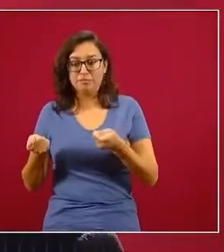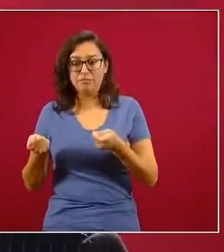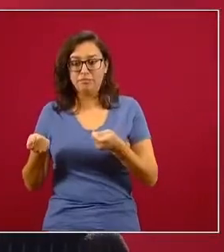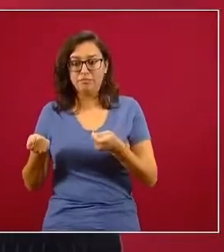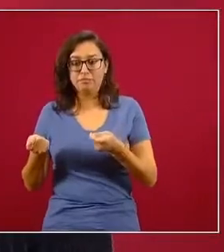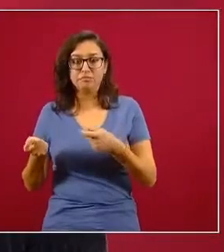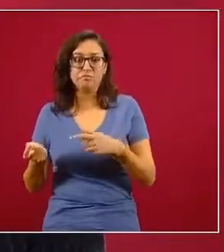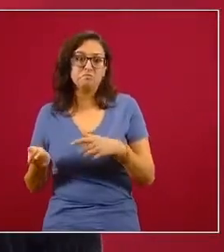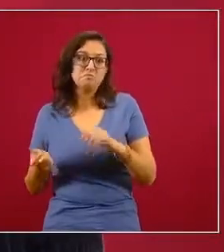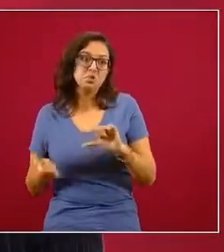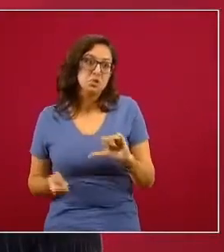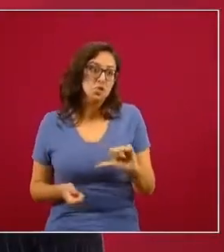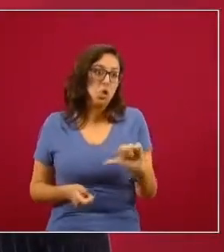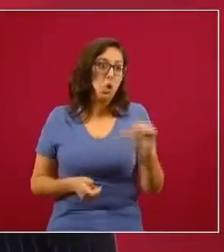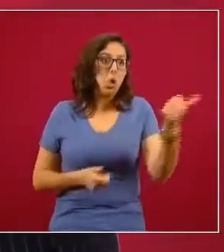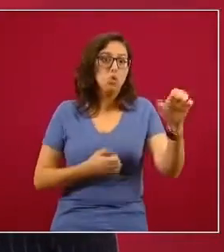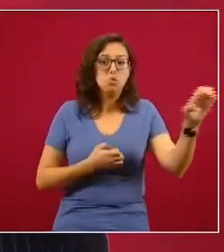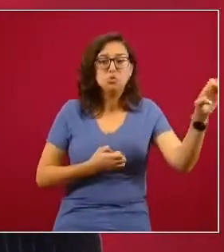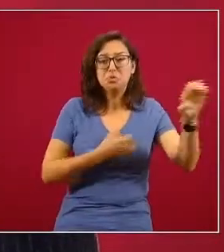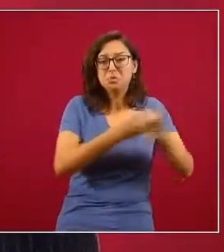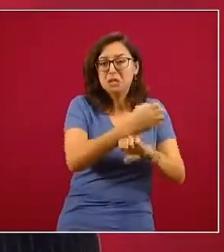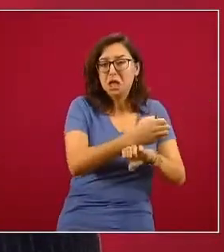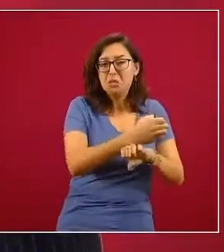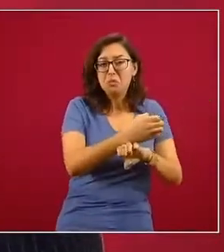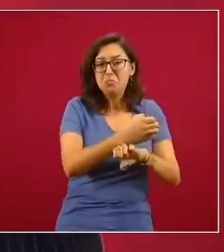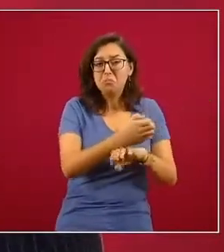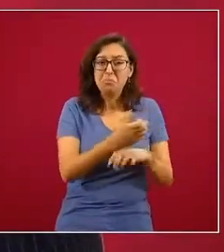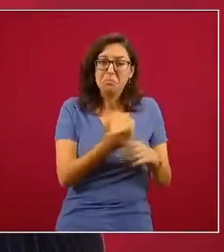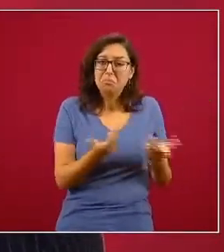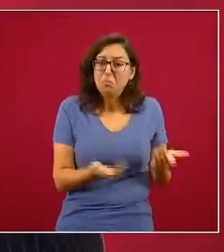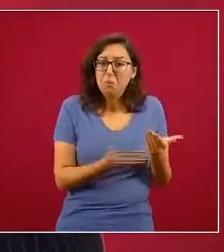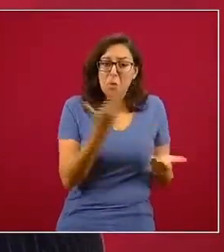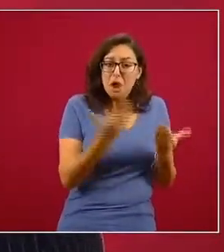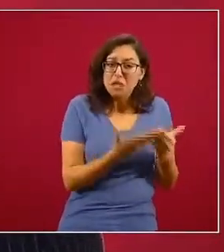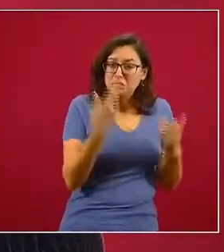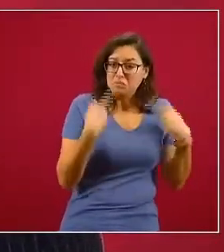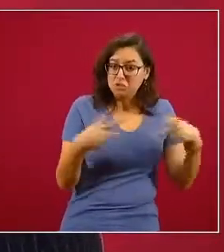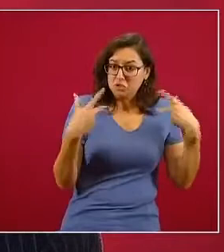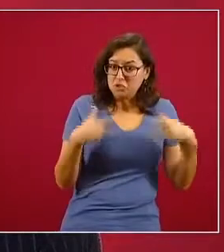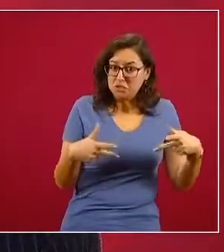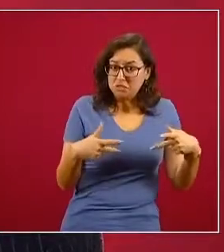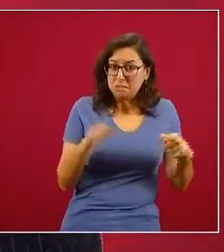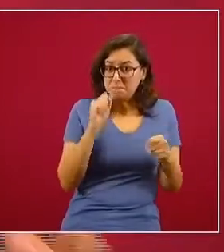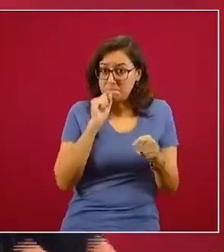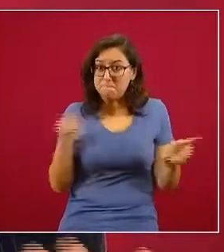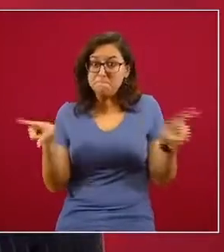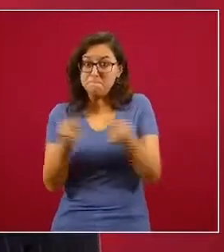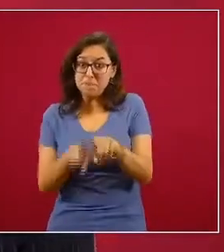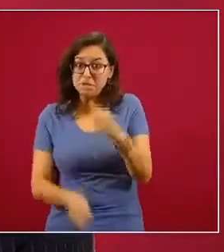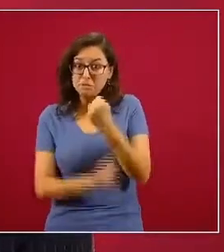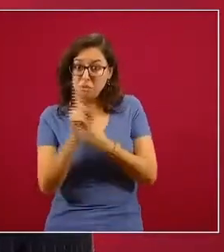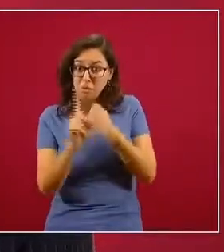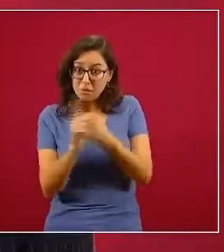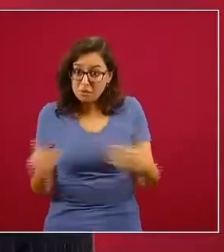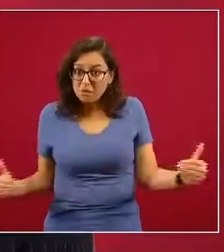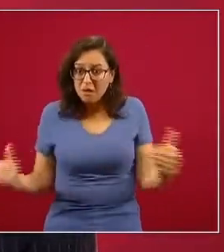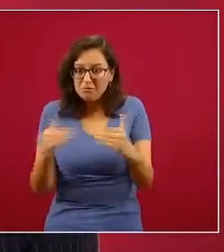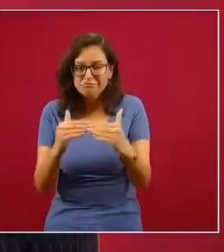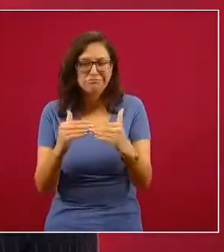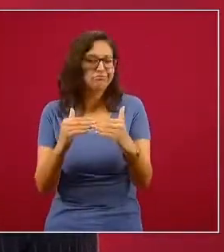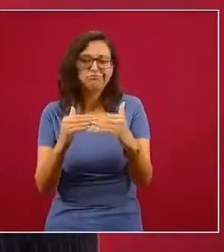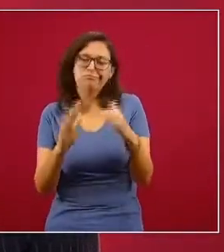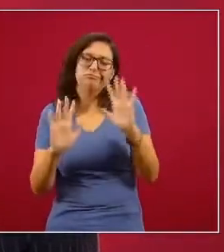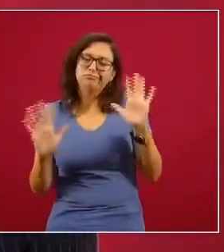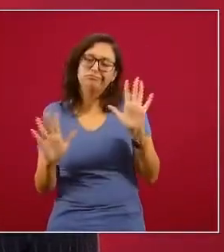que puede enfrentar algún otro titular del Poder Ejecutivo estatal. Cada quien tiene sus complejidades. Entonces, por favor,